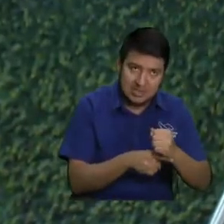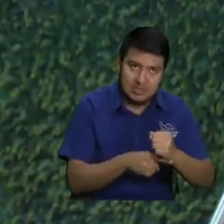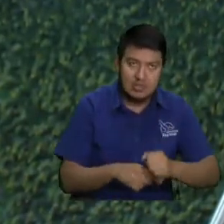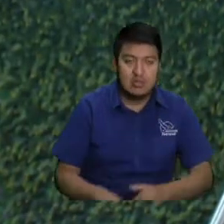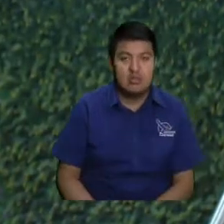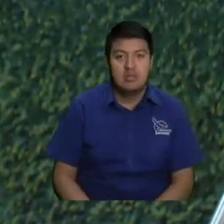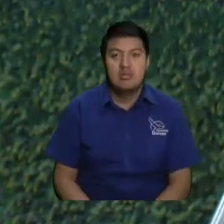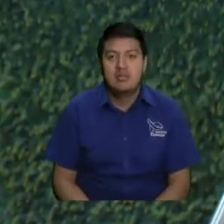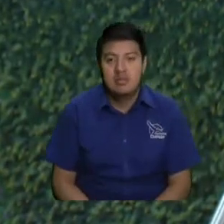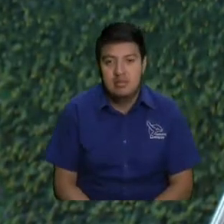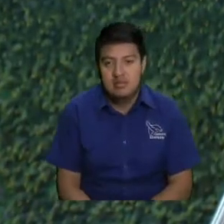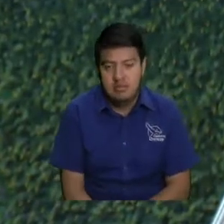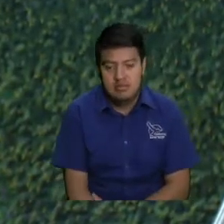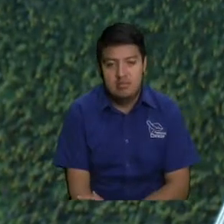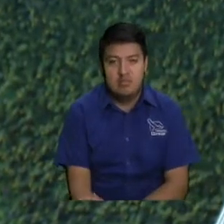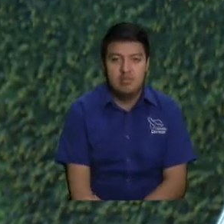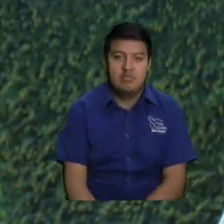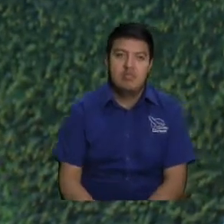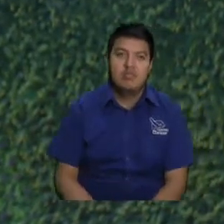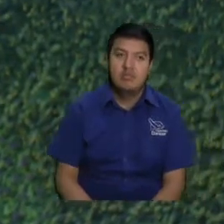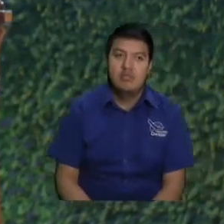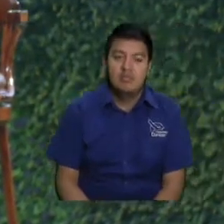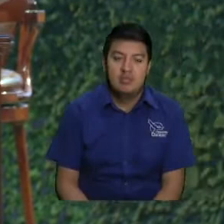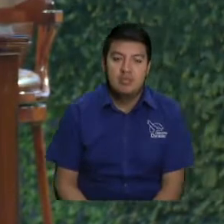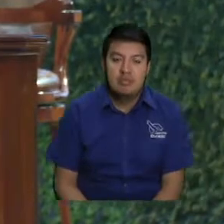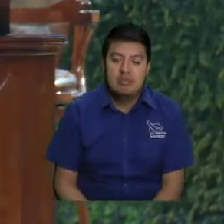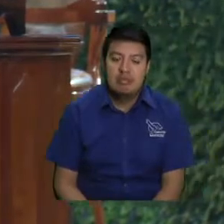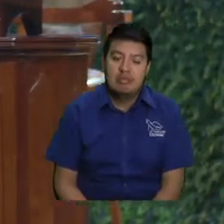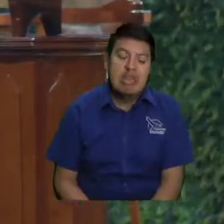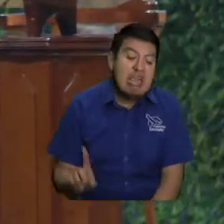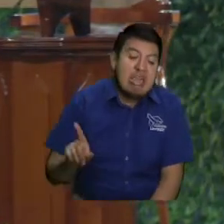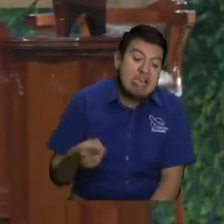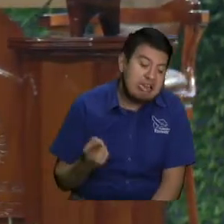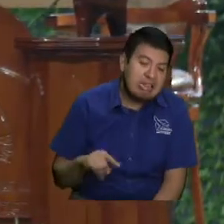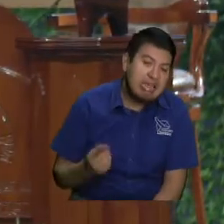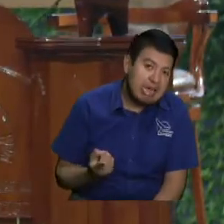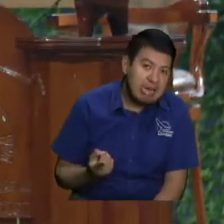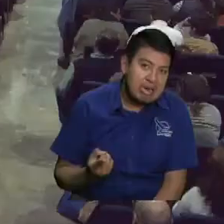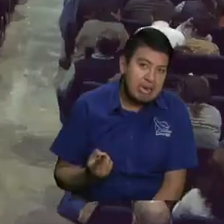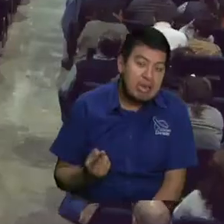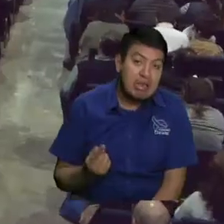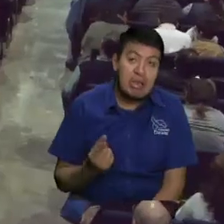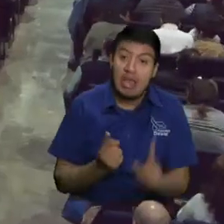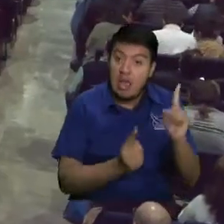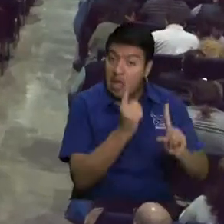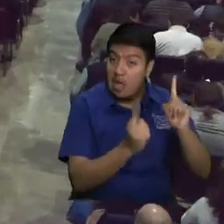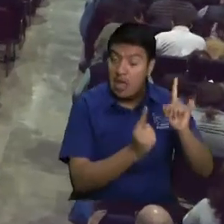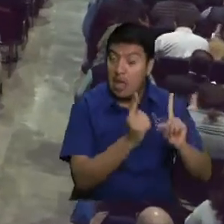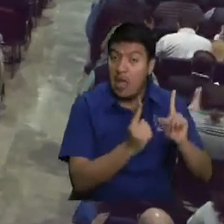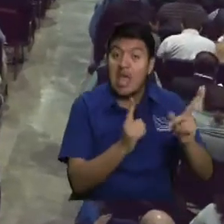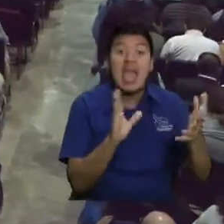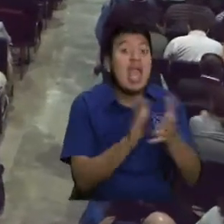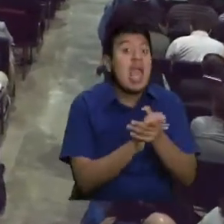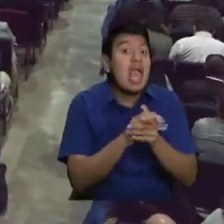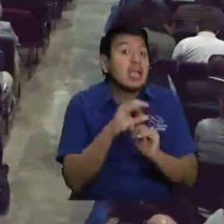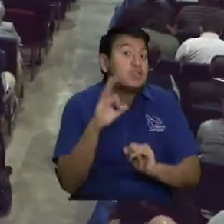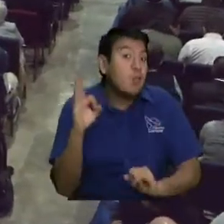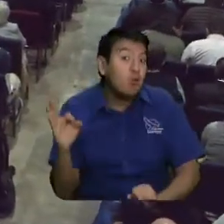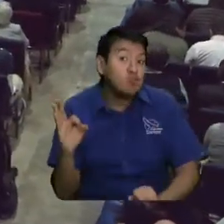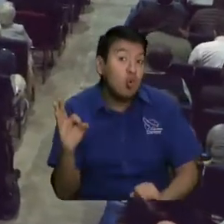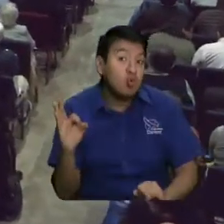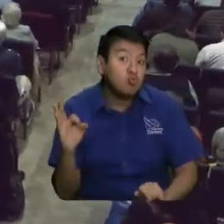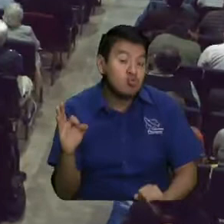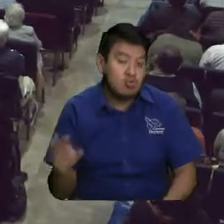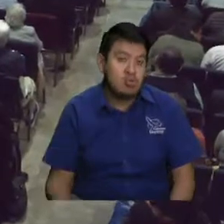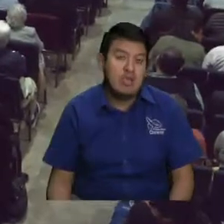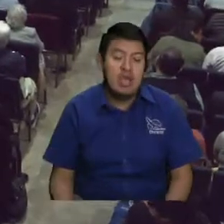vas a poner ese trapo para orar? Y entonces ella se va a ofender. Y le va a decir, no, no, mira, yo te respeto a ti, tú